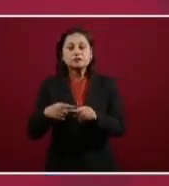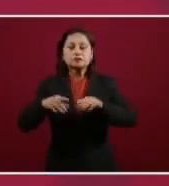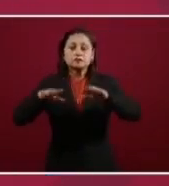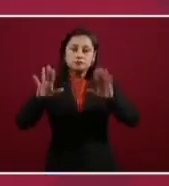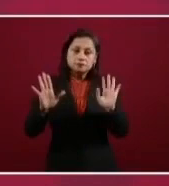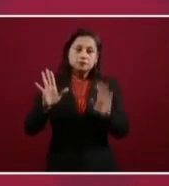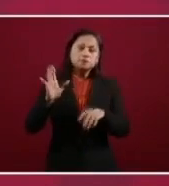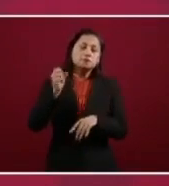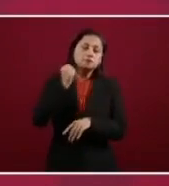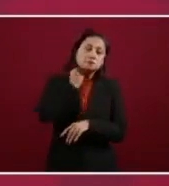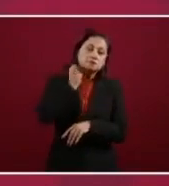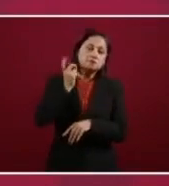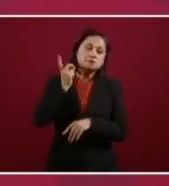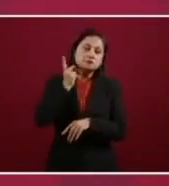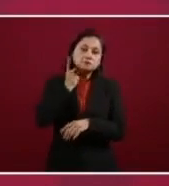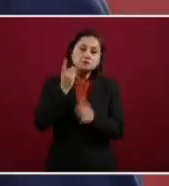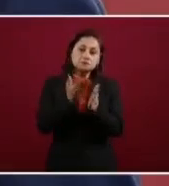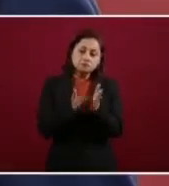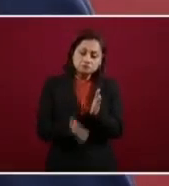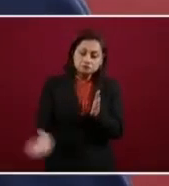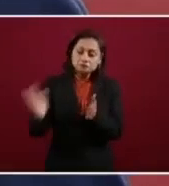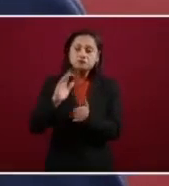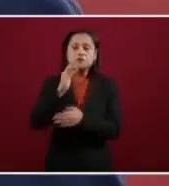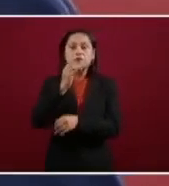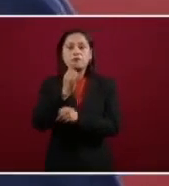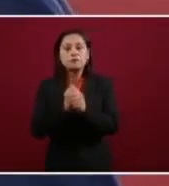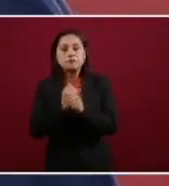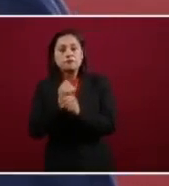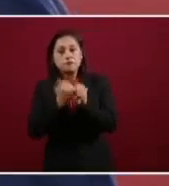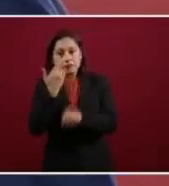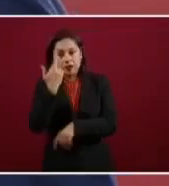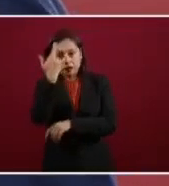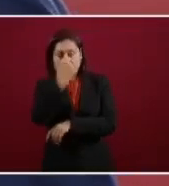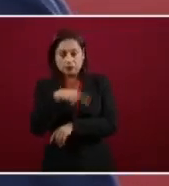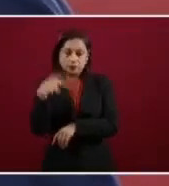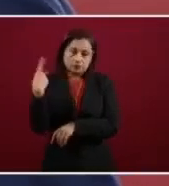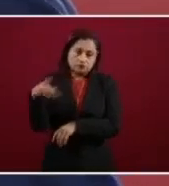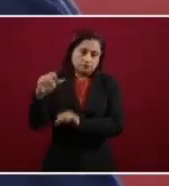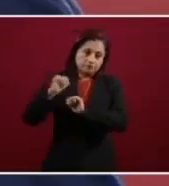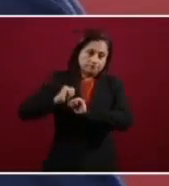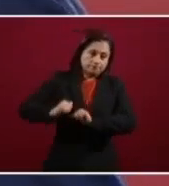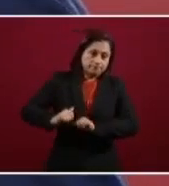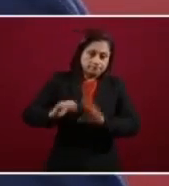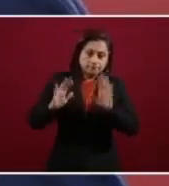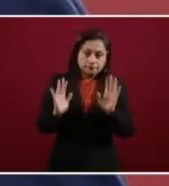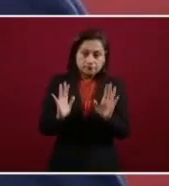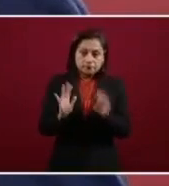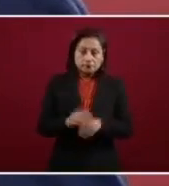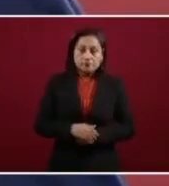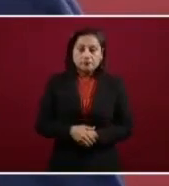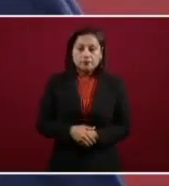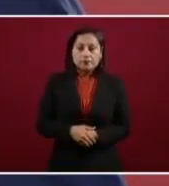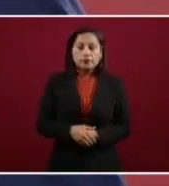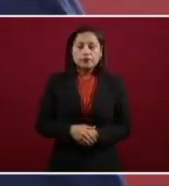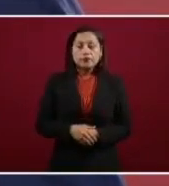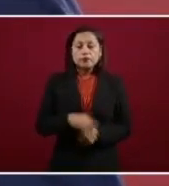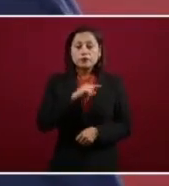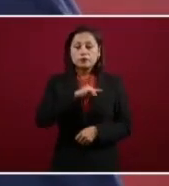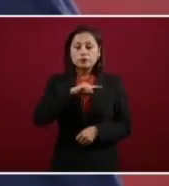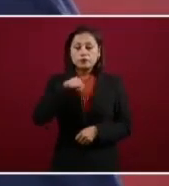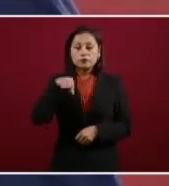legales hacer la revisión que corresponda nosotros